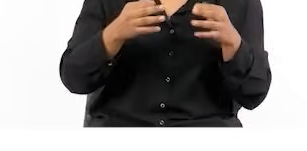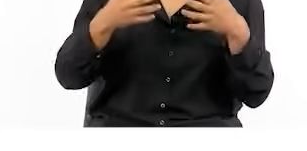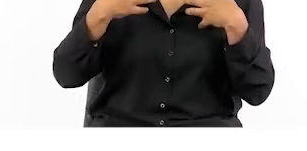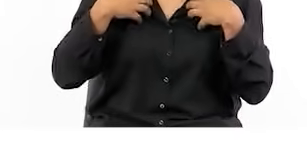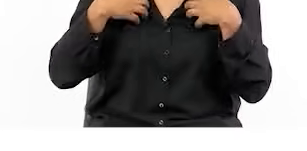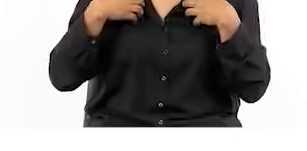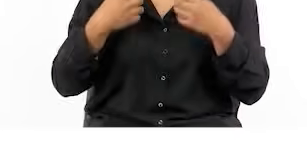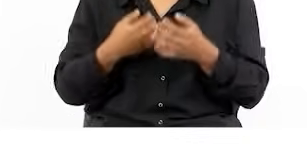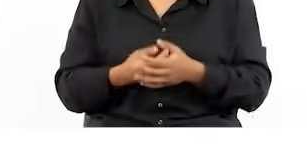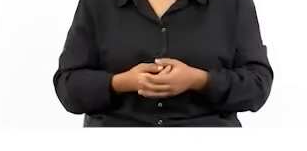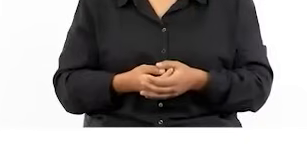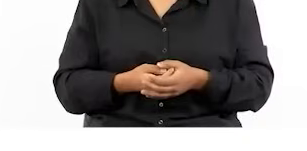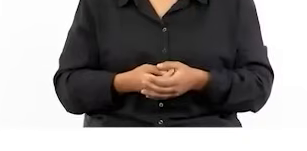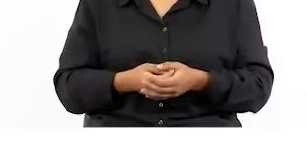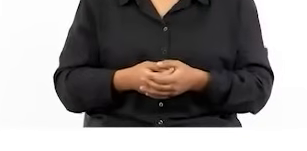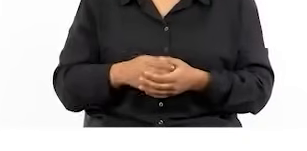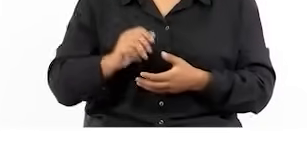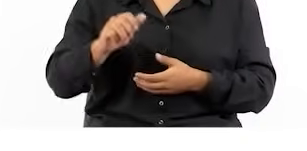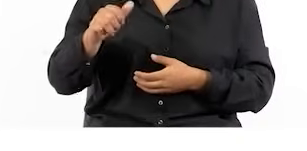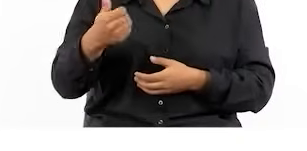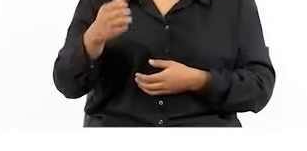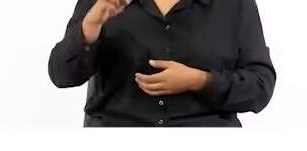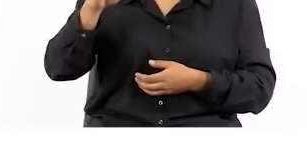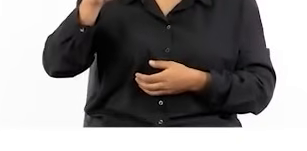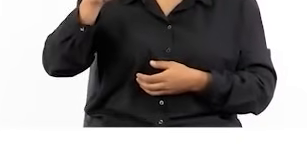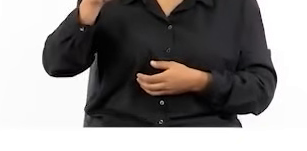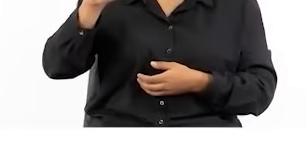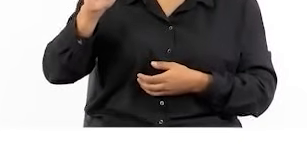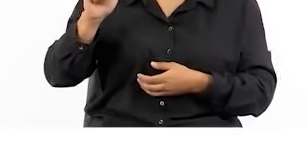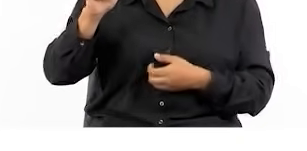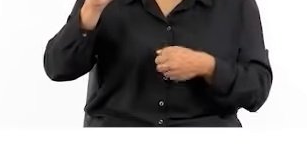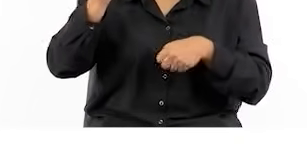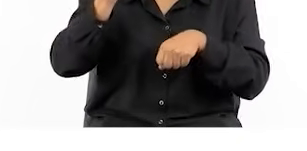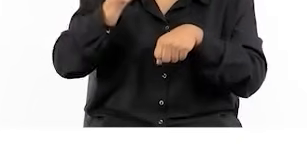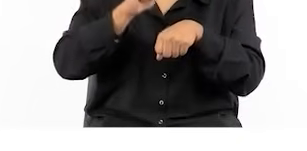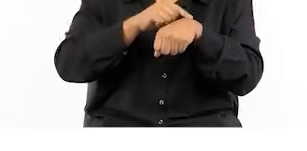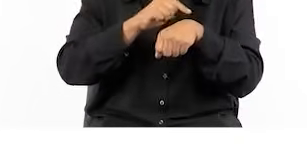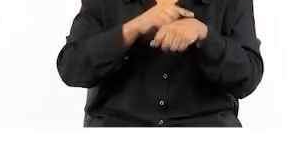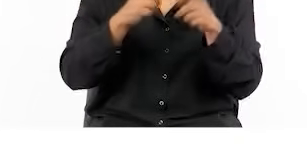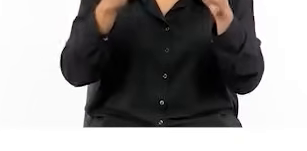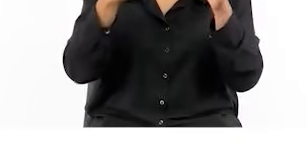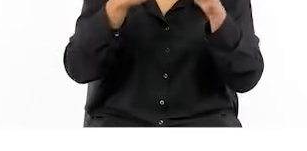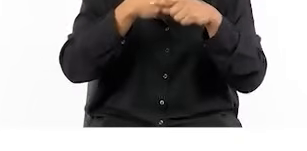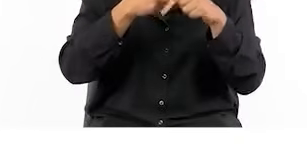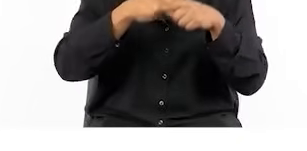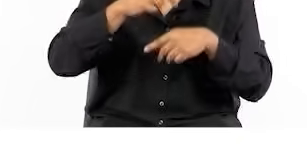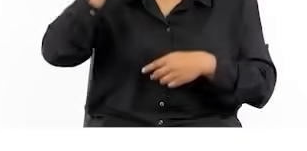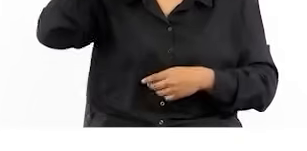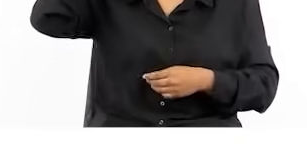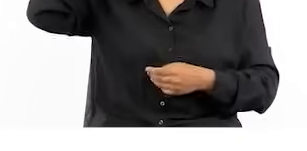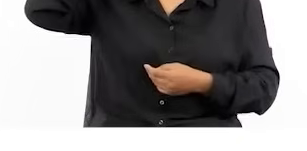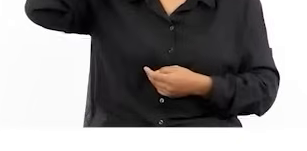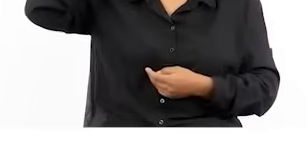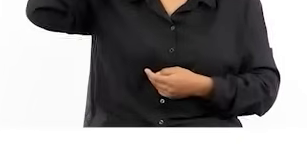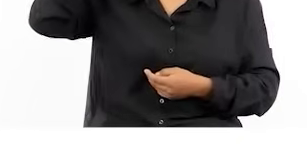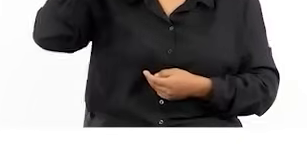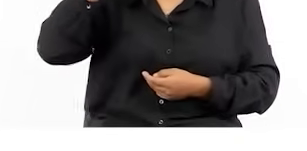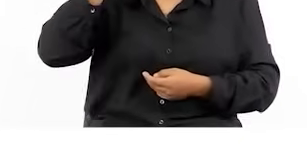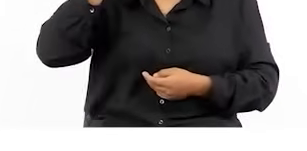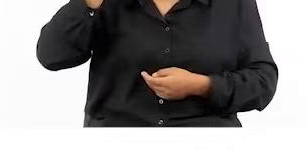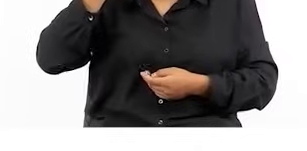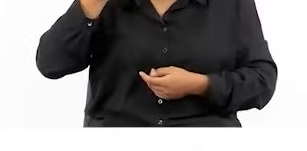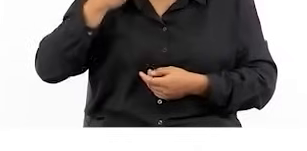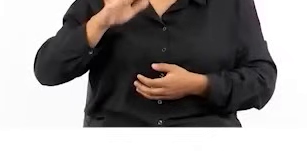aparecer diferentes formas de vida en el planeta. Están las eras, que son unidades delimitadas por